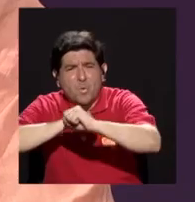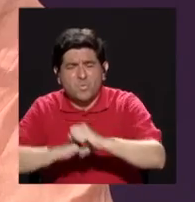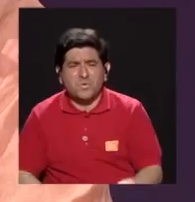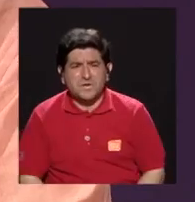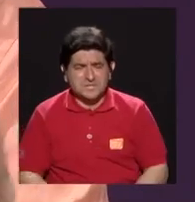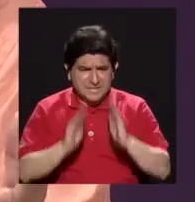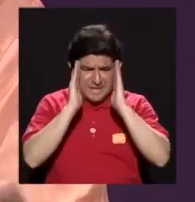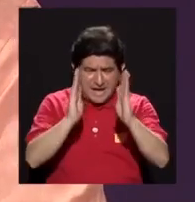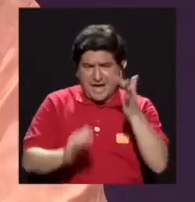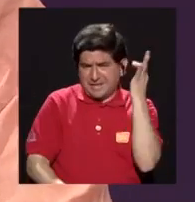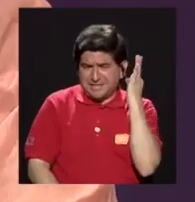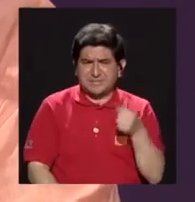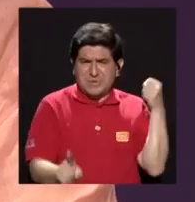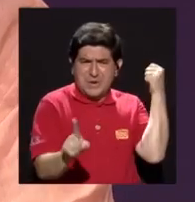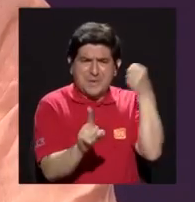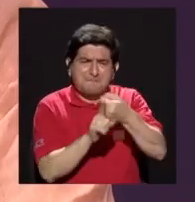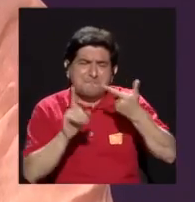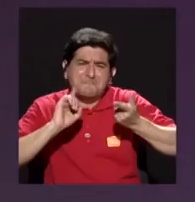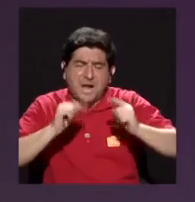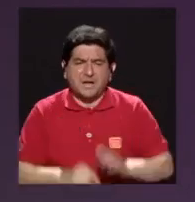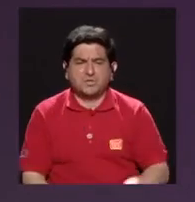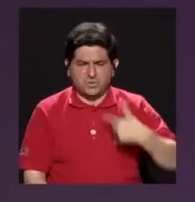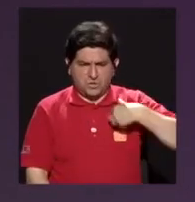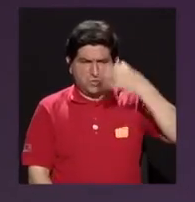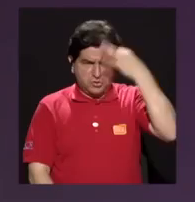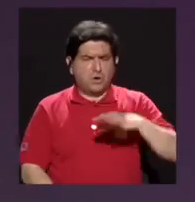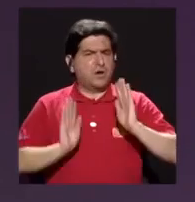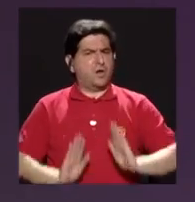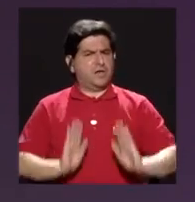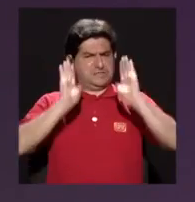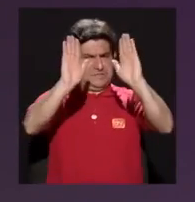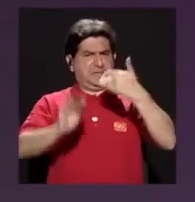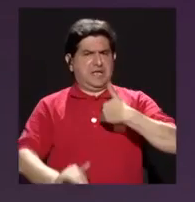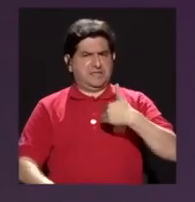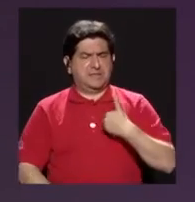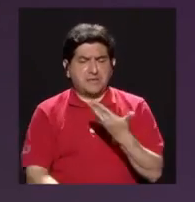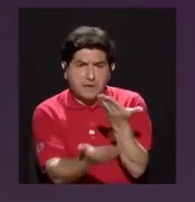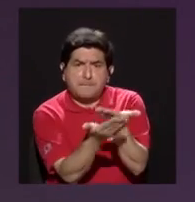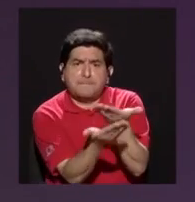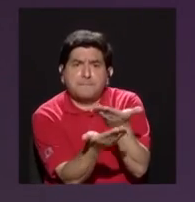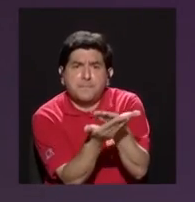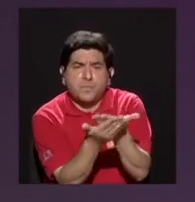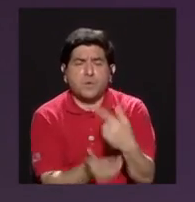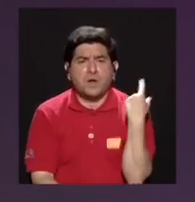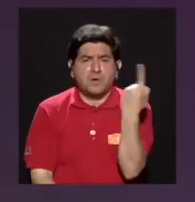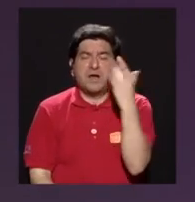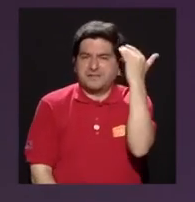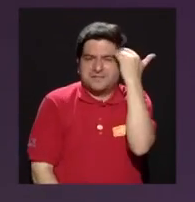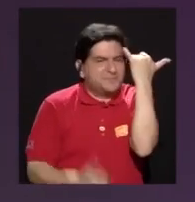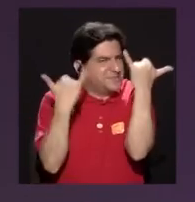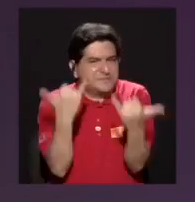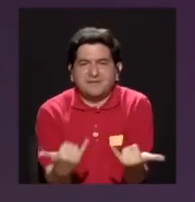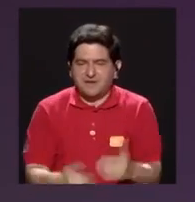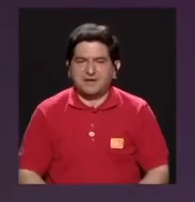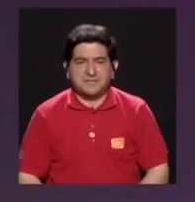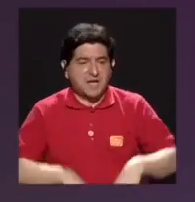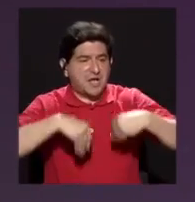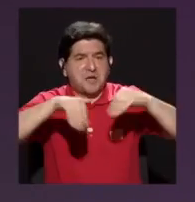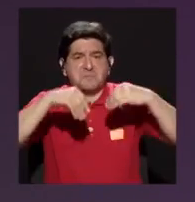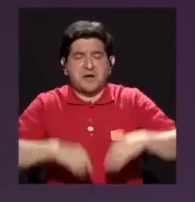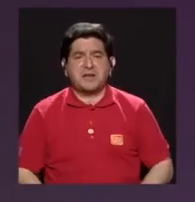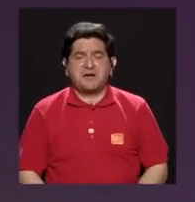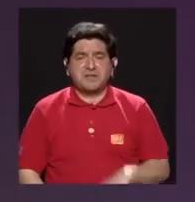trata a las mujeres impactos de eso me parece extraordinario que podamos contar con la evidencia de lo que siempre supimos para vender una yak